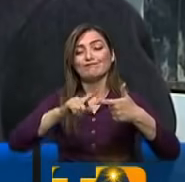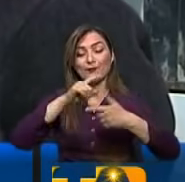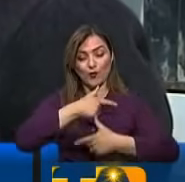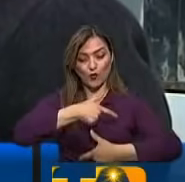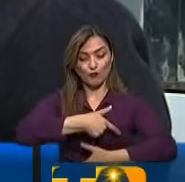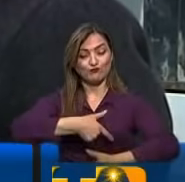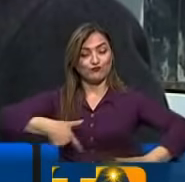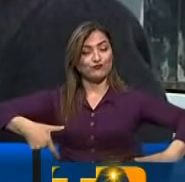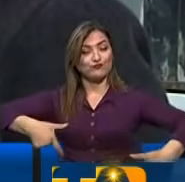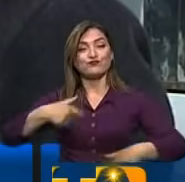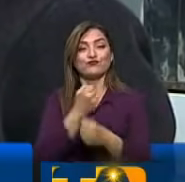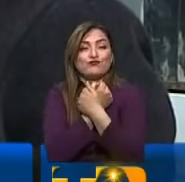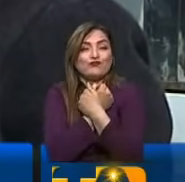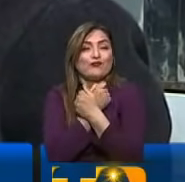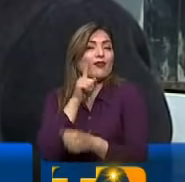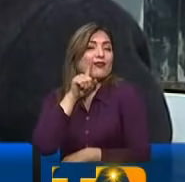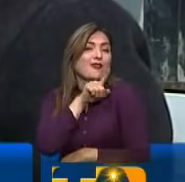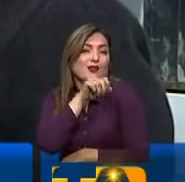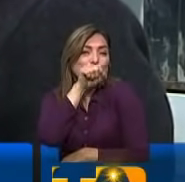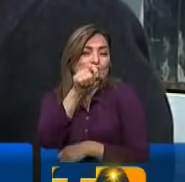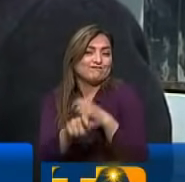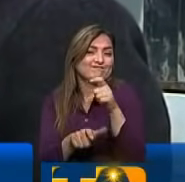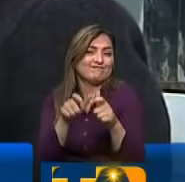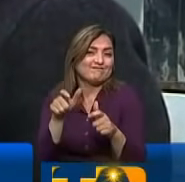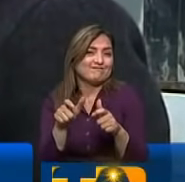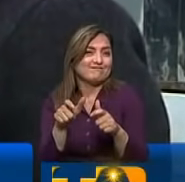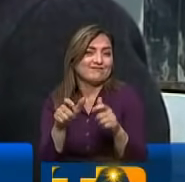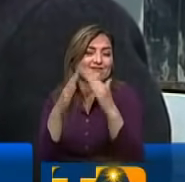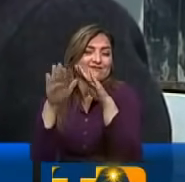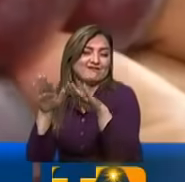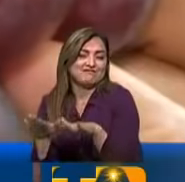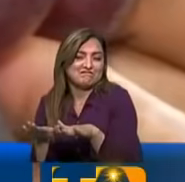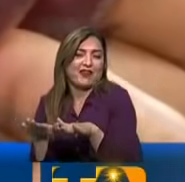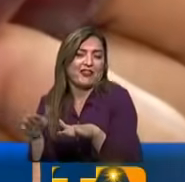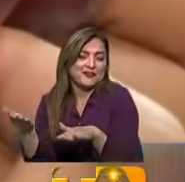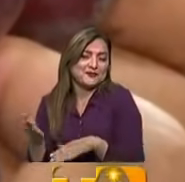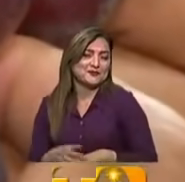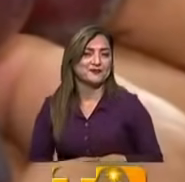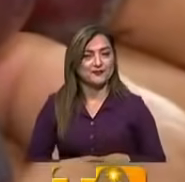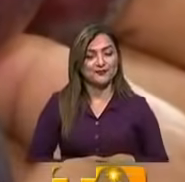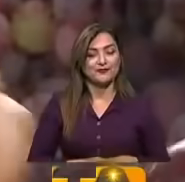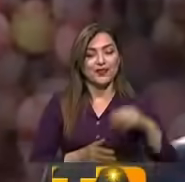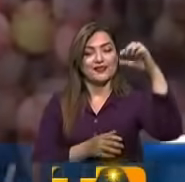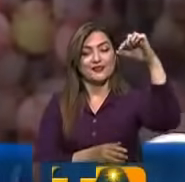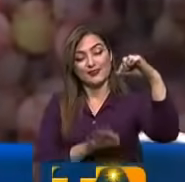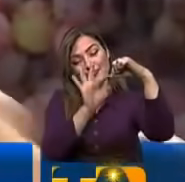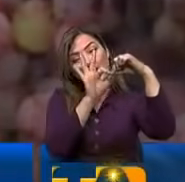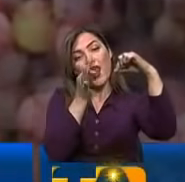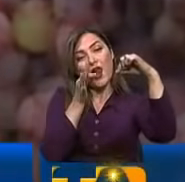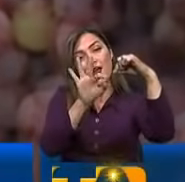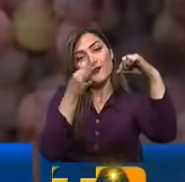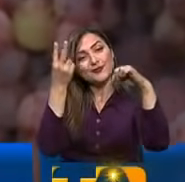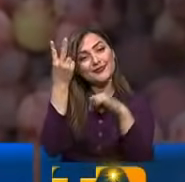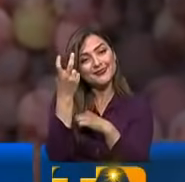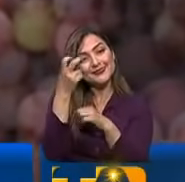el amor y el negro para la pasión, para las personas que nos vamos a quedar encerrados en casa. Comer 12 uvas es otra de las prácticas